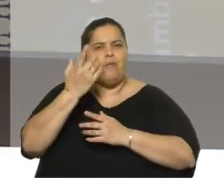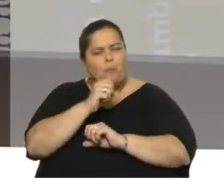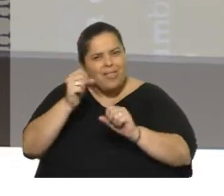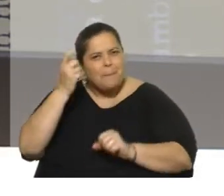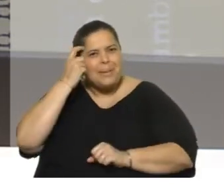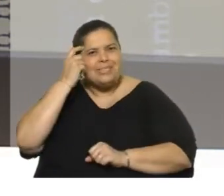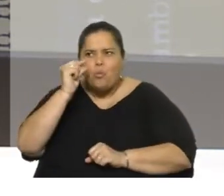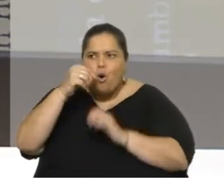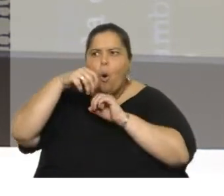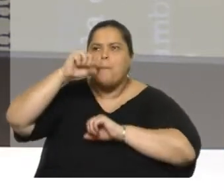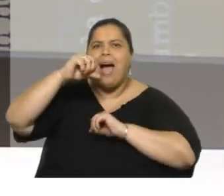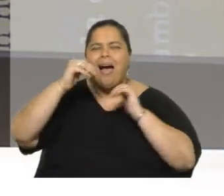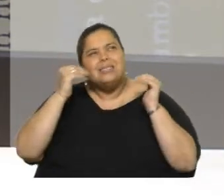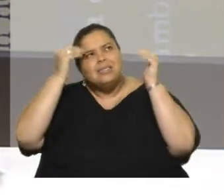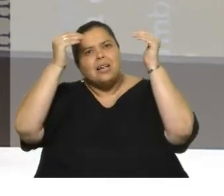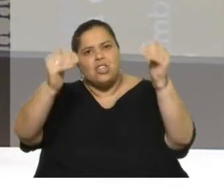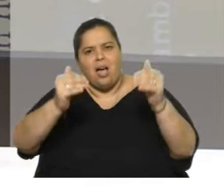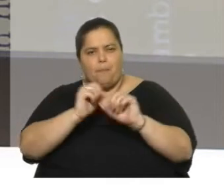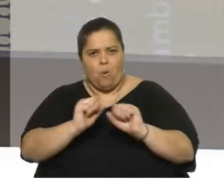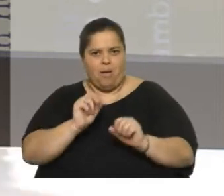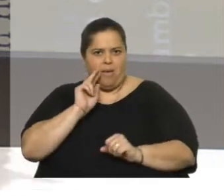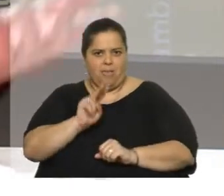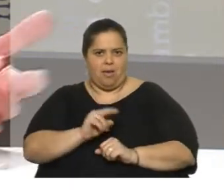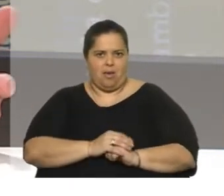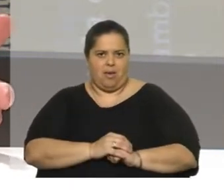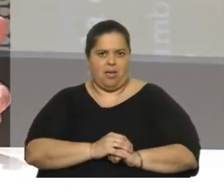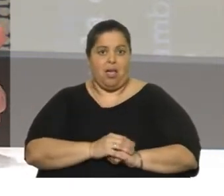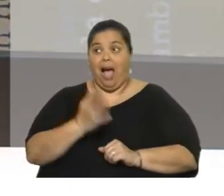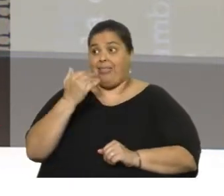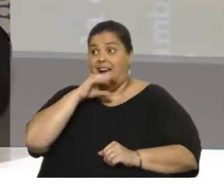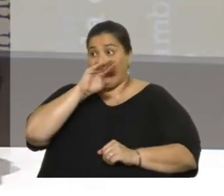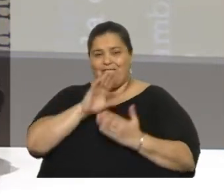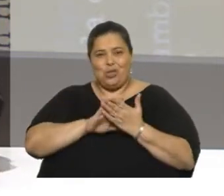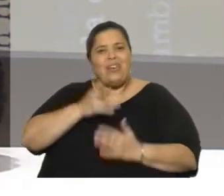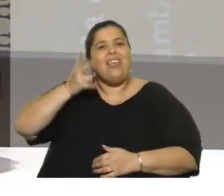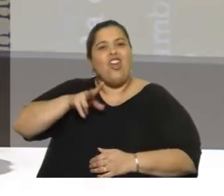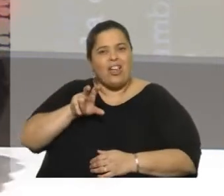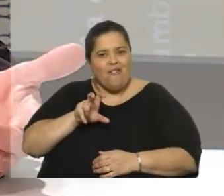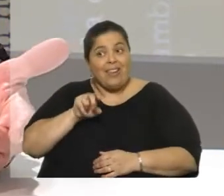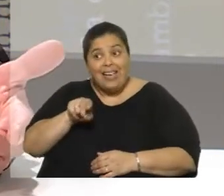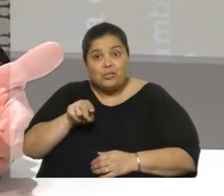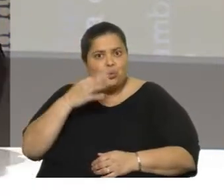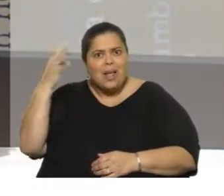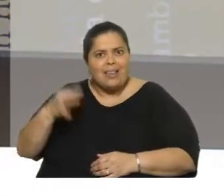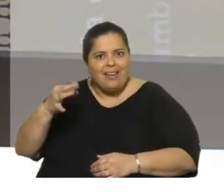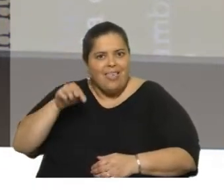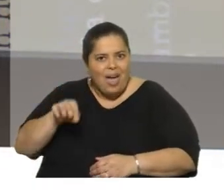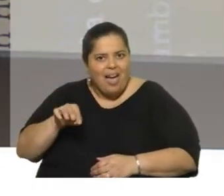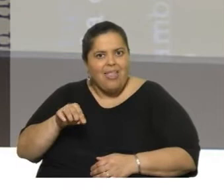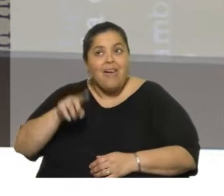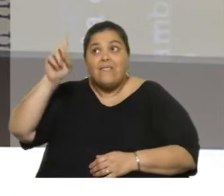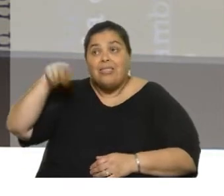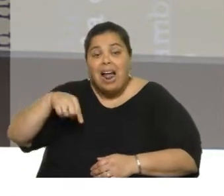poquito más allá delante de lo que ve, porque recién estaban hablando del hidrógeno verde, y el hidrógeno verde es una realidad. Vendrán en